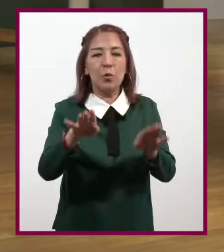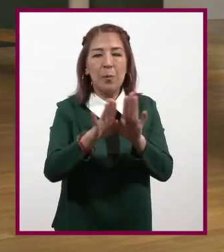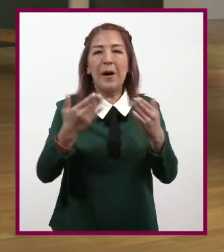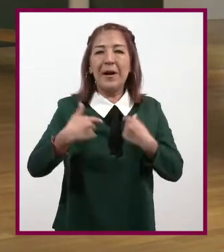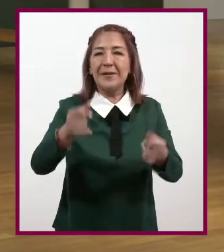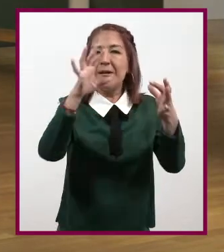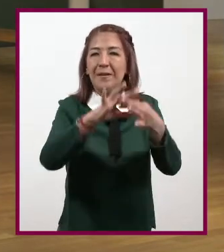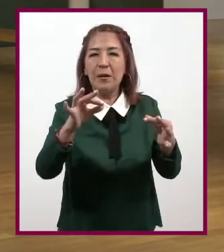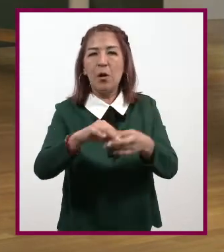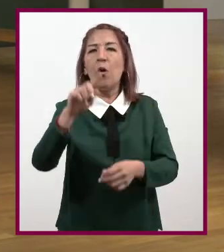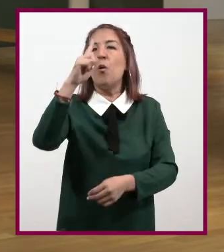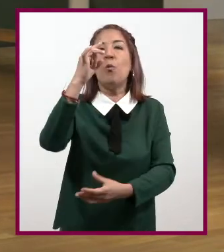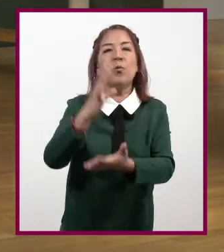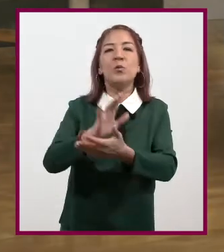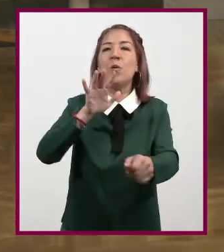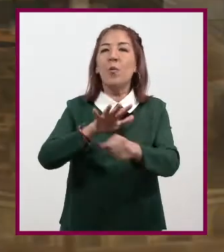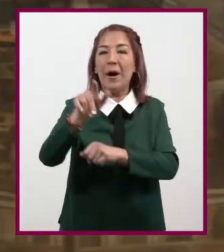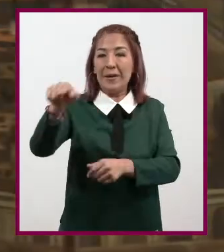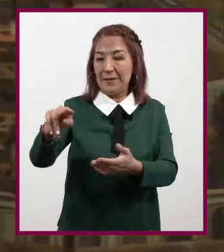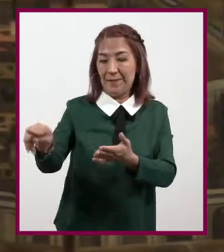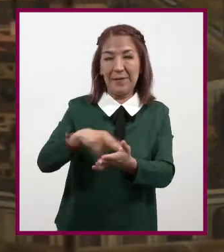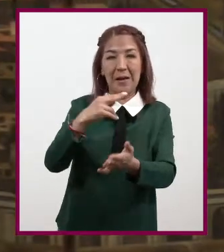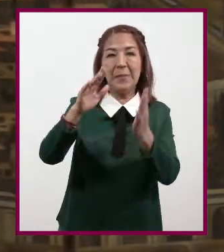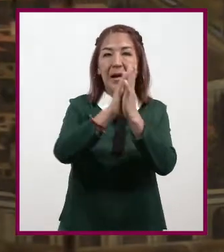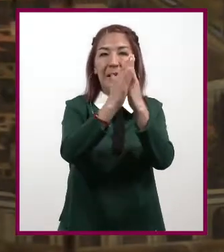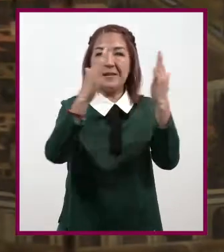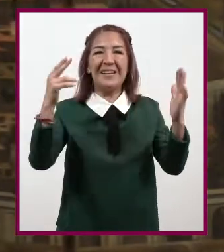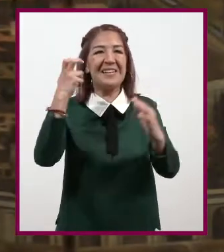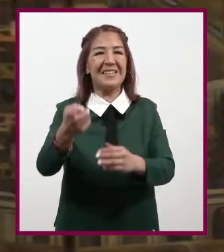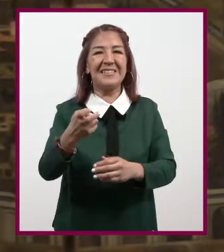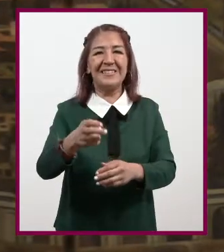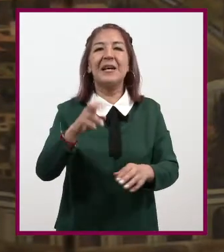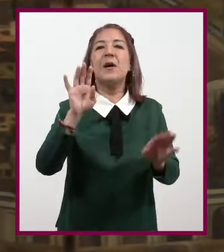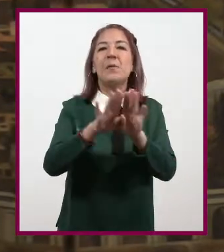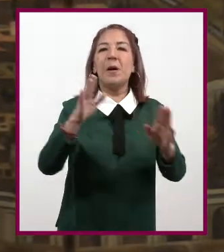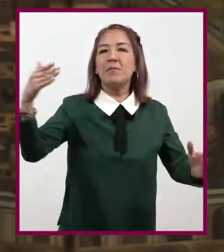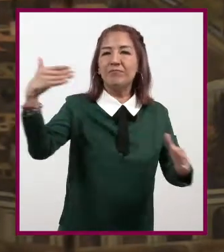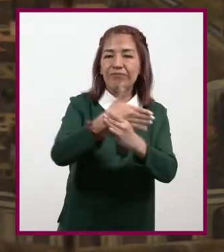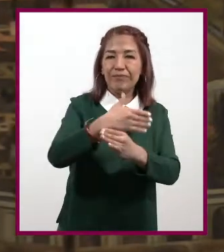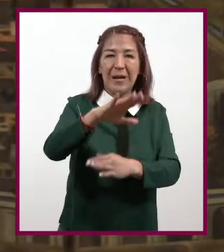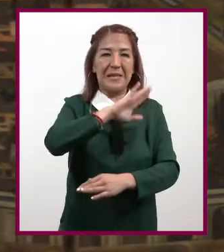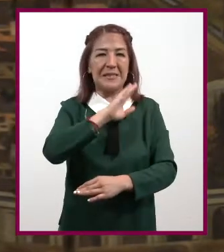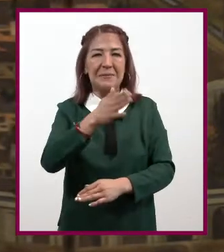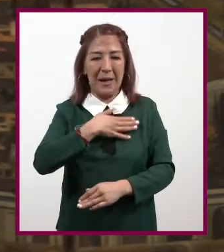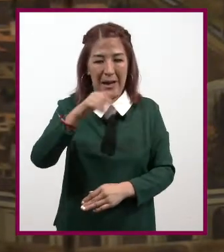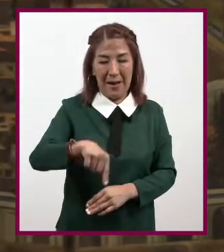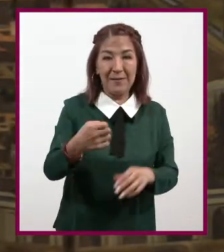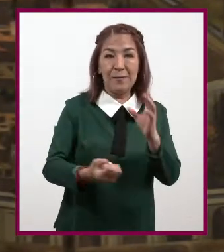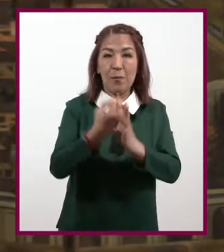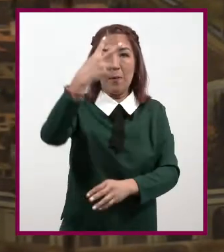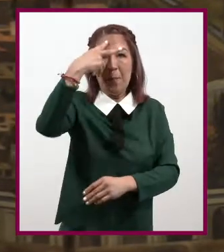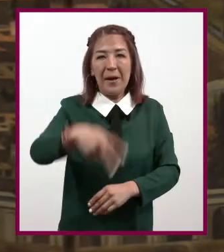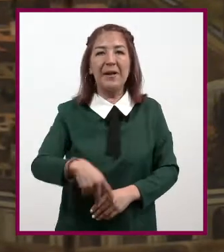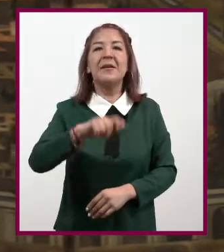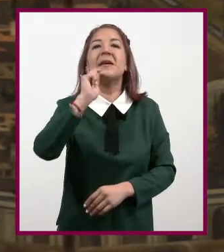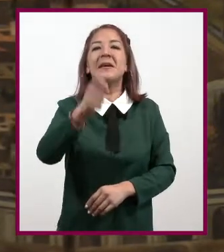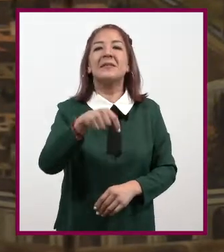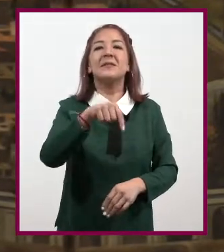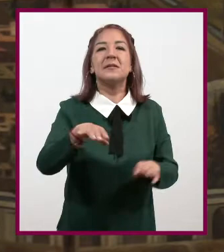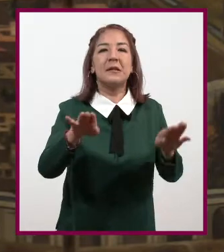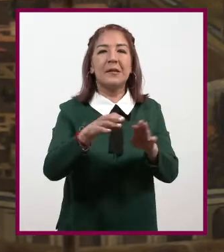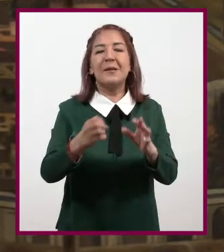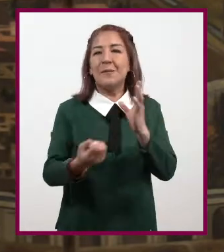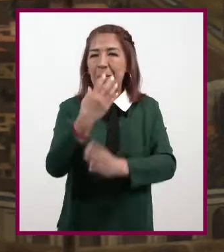El único de los biombos que está firmado de la conquista es el que conserva el Palacio de Miramar en